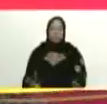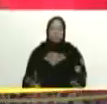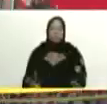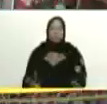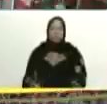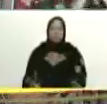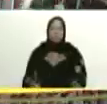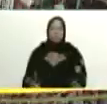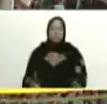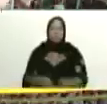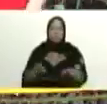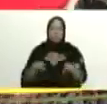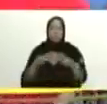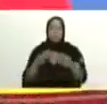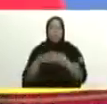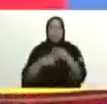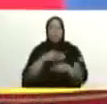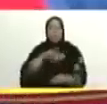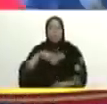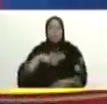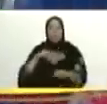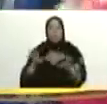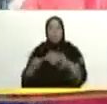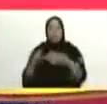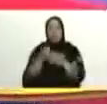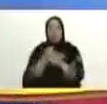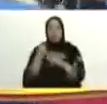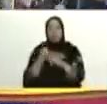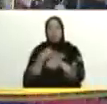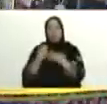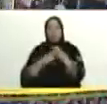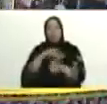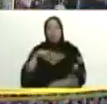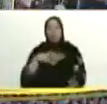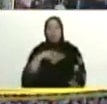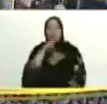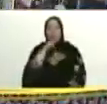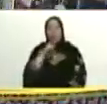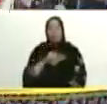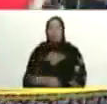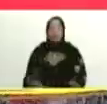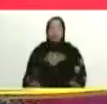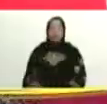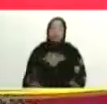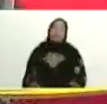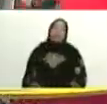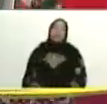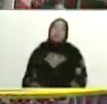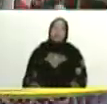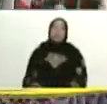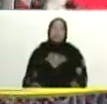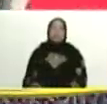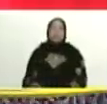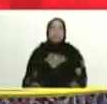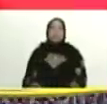Vamos a ver este regalo, ¿vale? Vamos a ver qué me dice